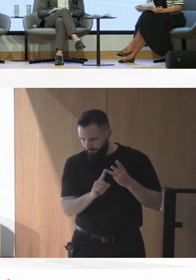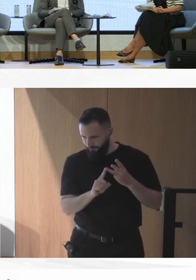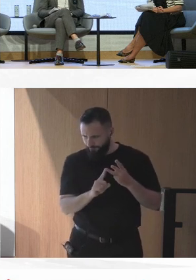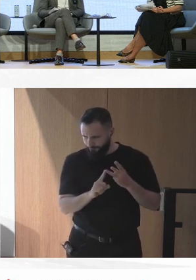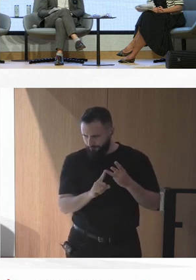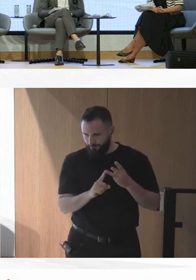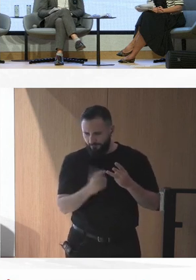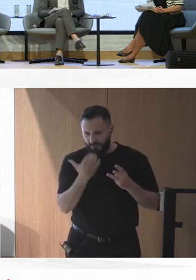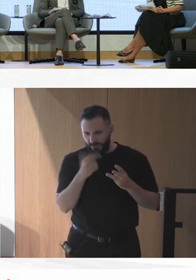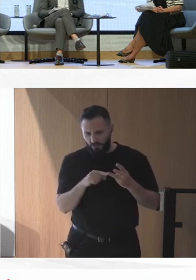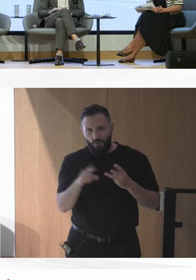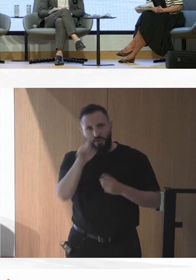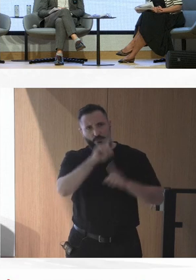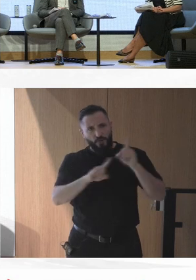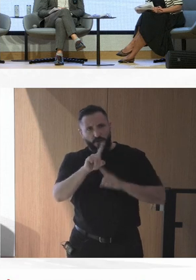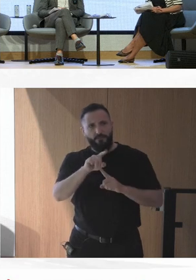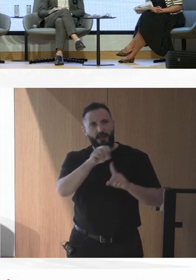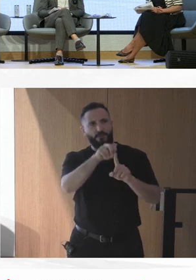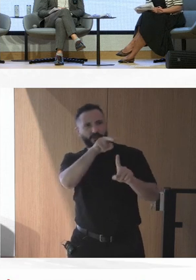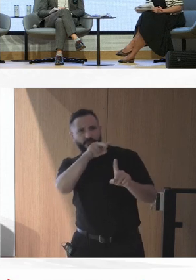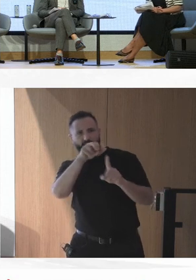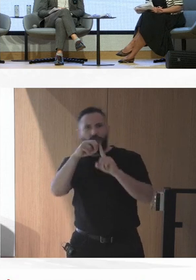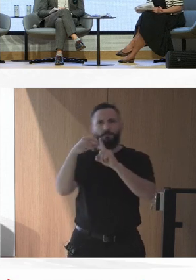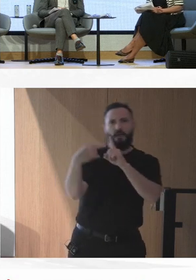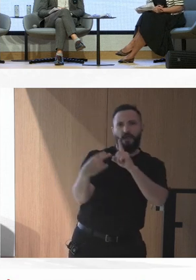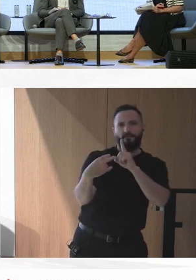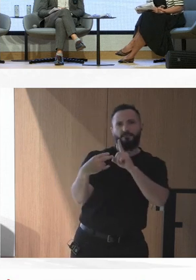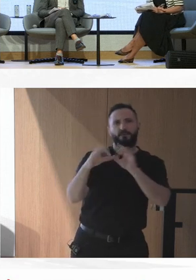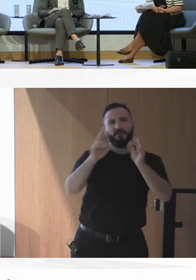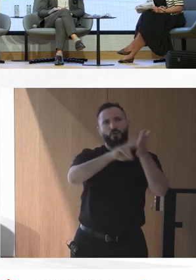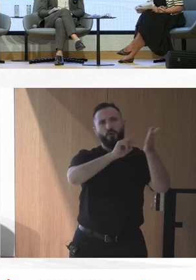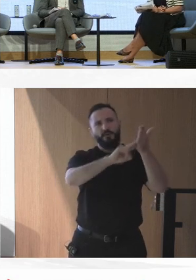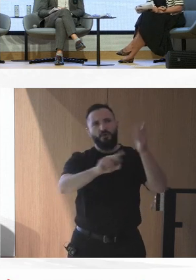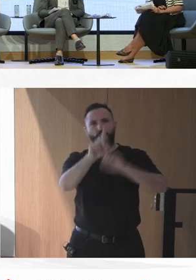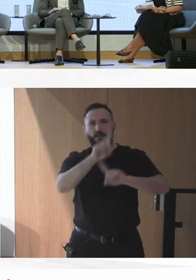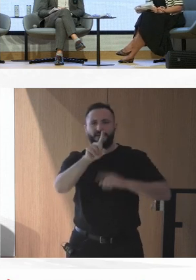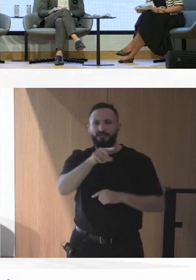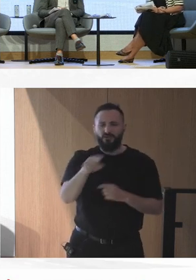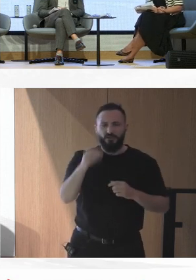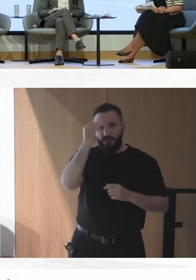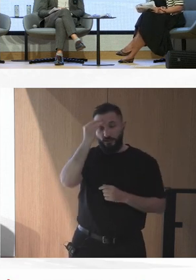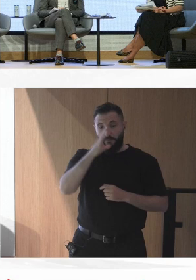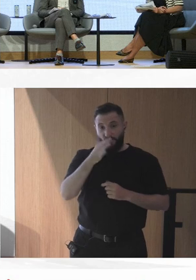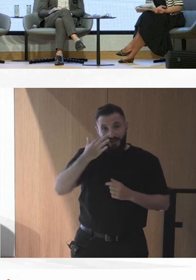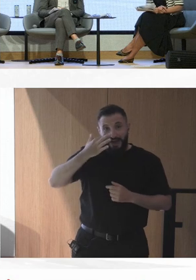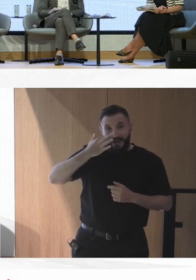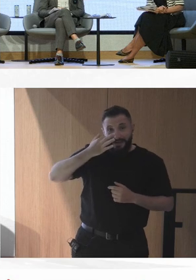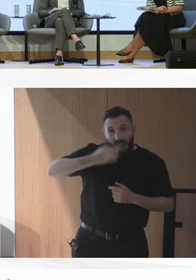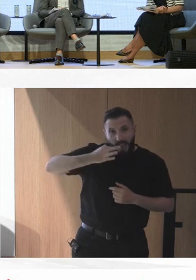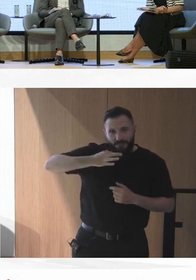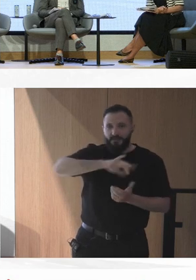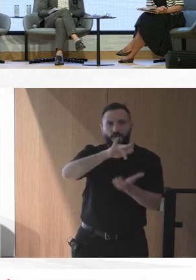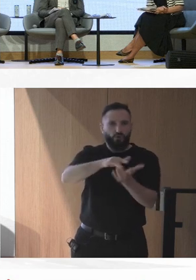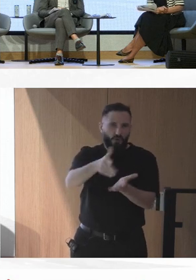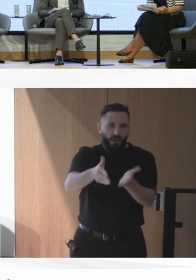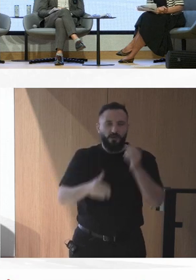esto es problemático en relación con la perspectiva, ¿no?, de la convención, y digo que enlazo porque es que es lo que pasa en la práctica, ¿no? Para